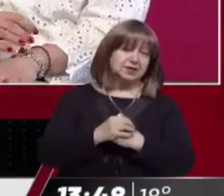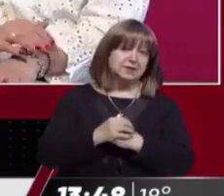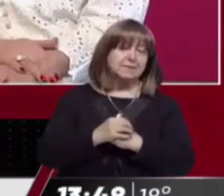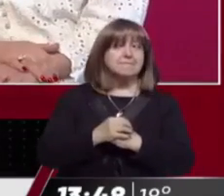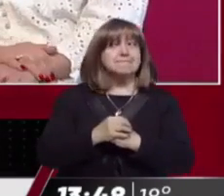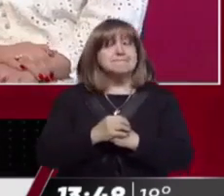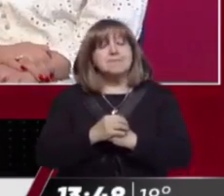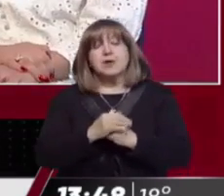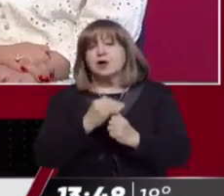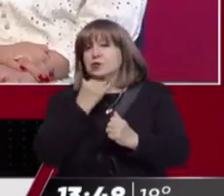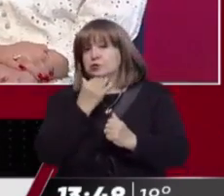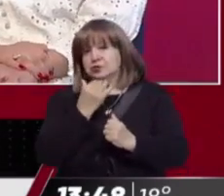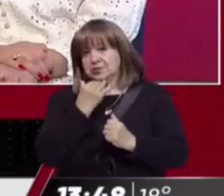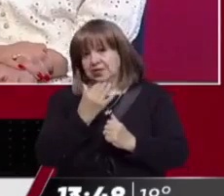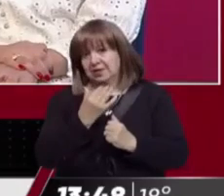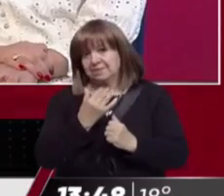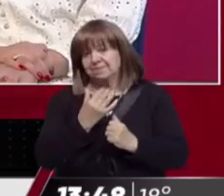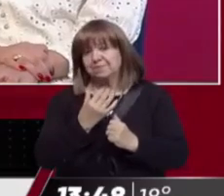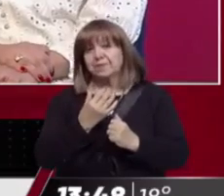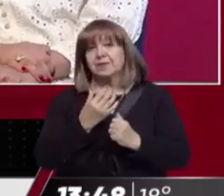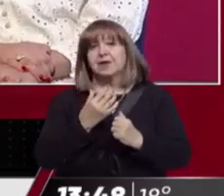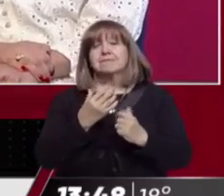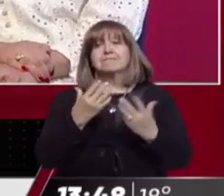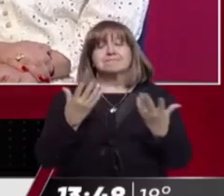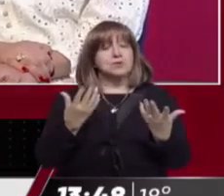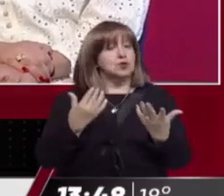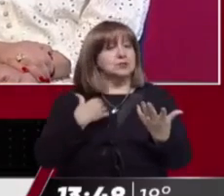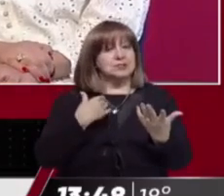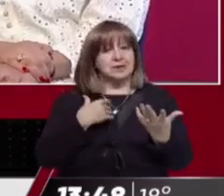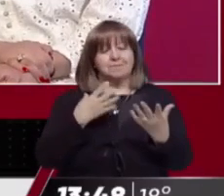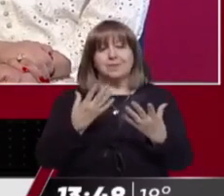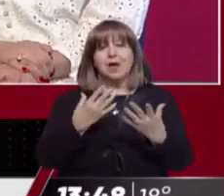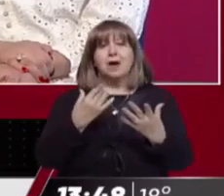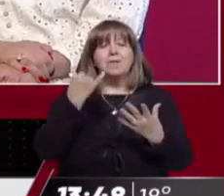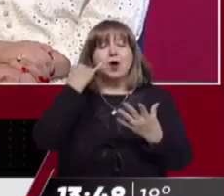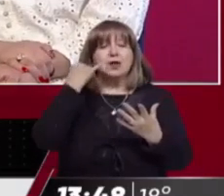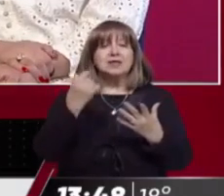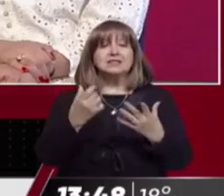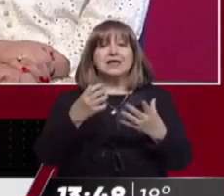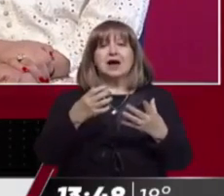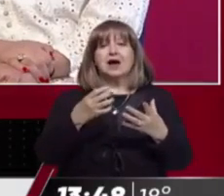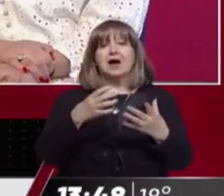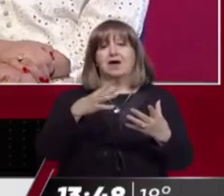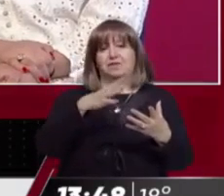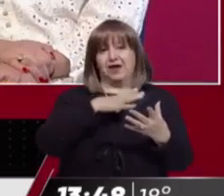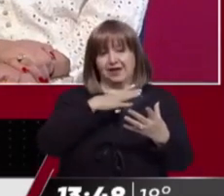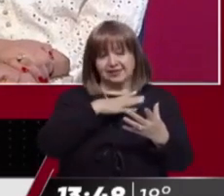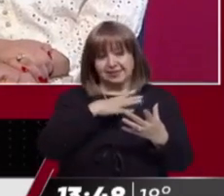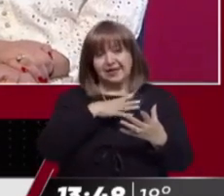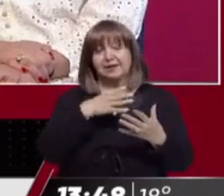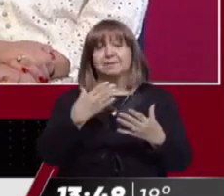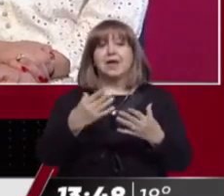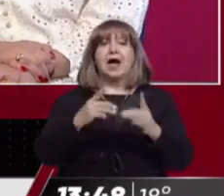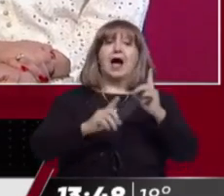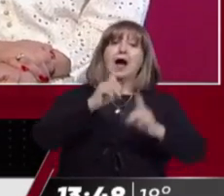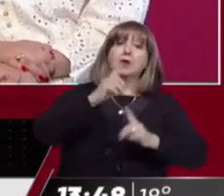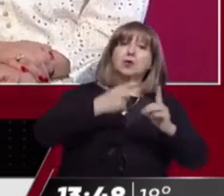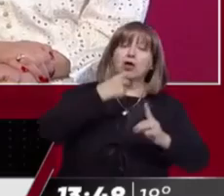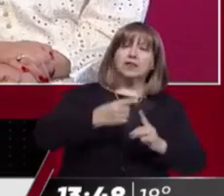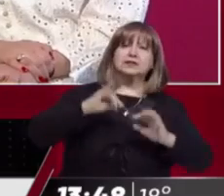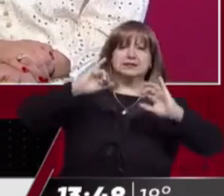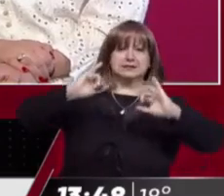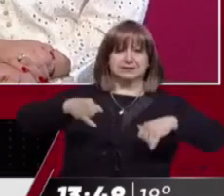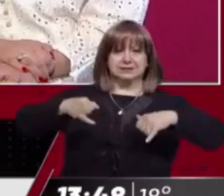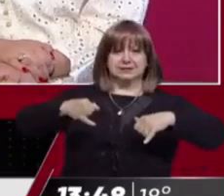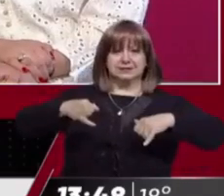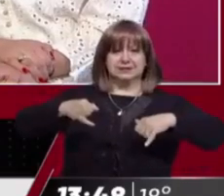Mira, no sé si va a terminar de definir la elección. Han hecho varios focus groups aquí en los que dicen que sí, hay mucha gente que